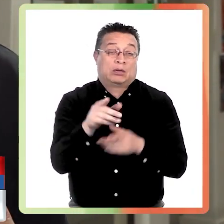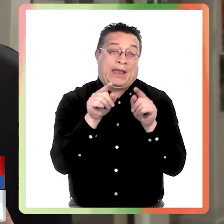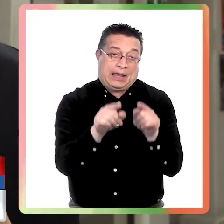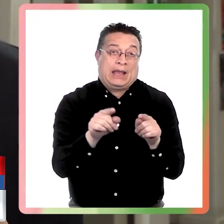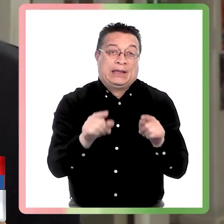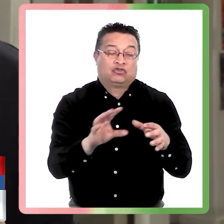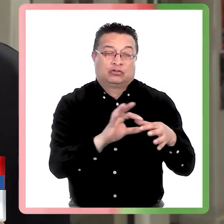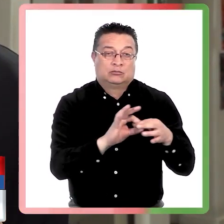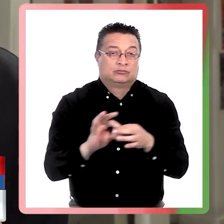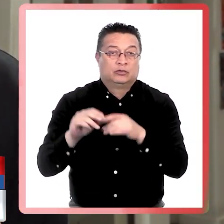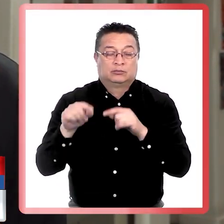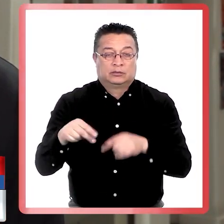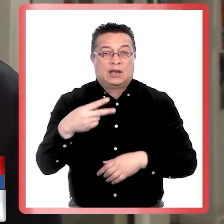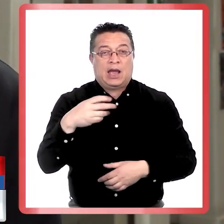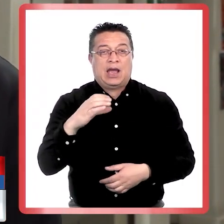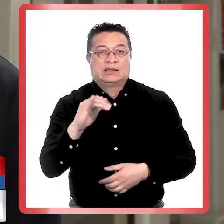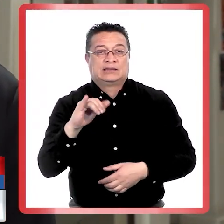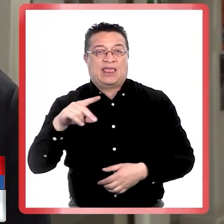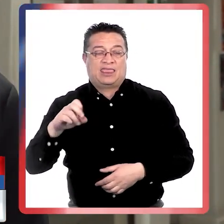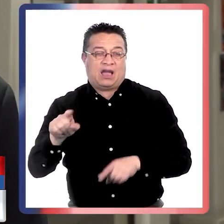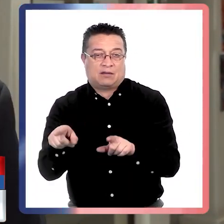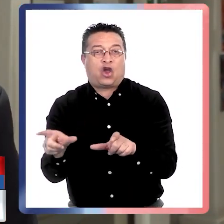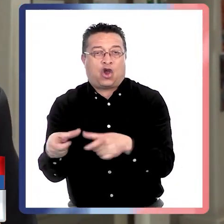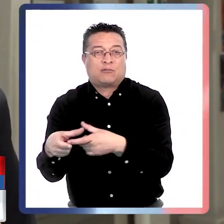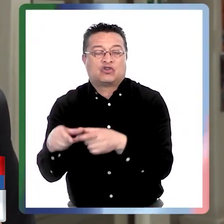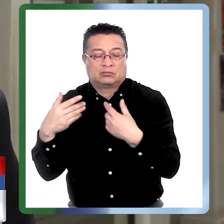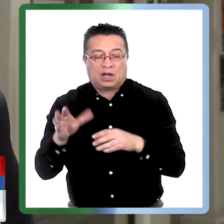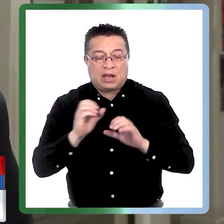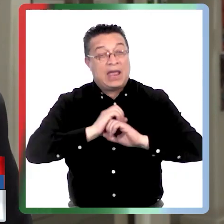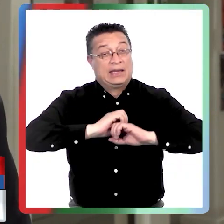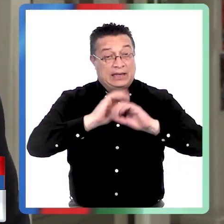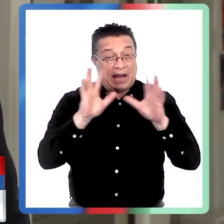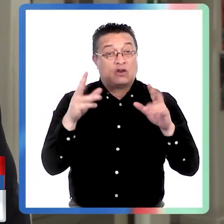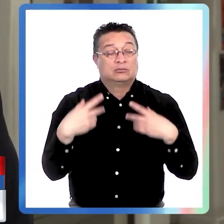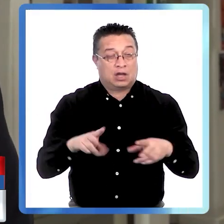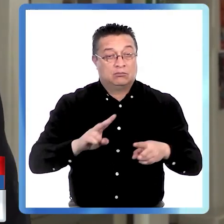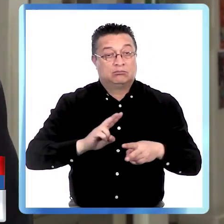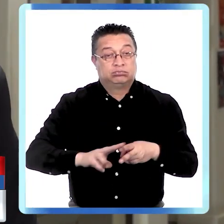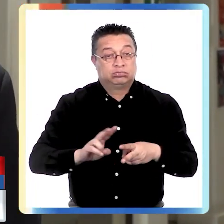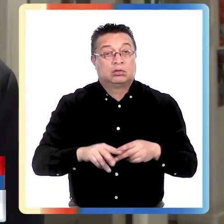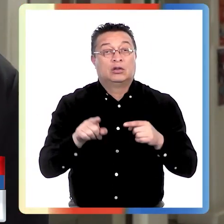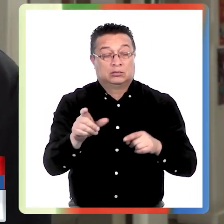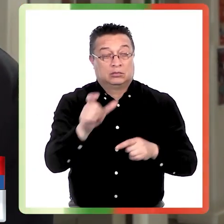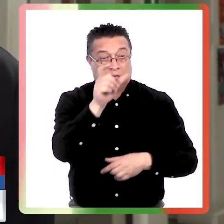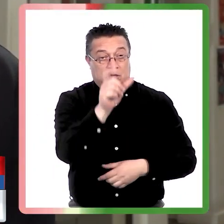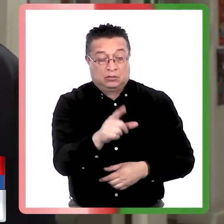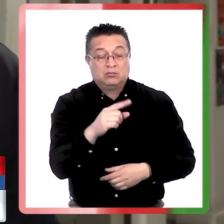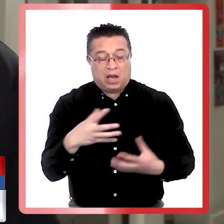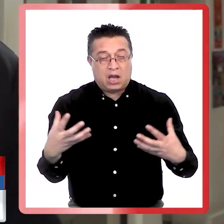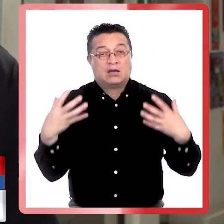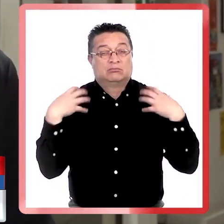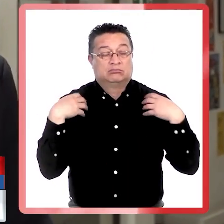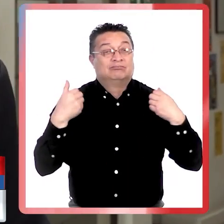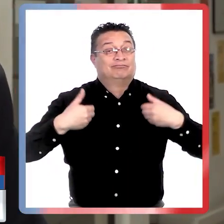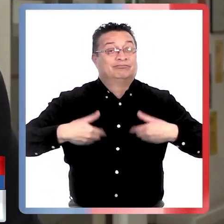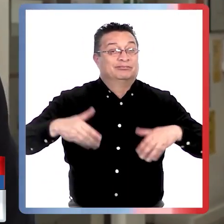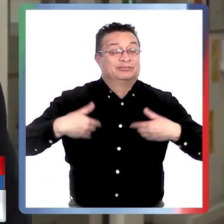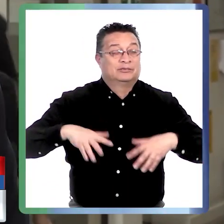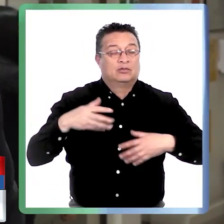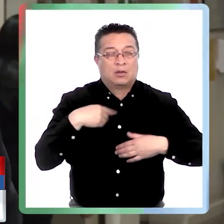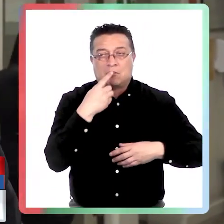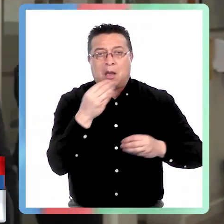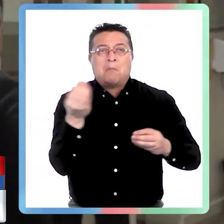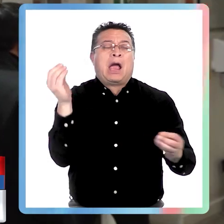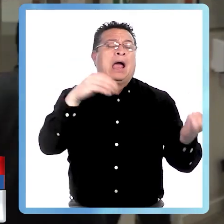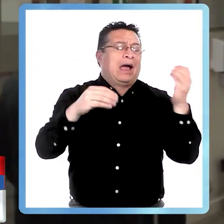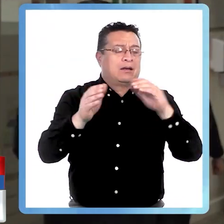ahora con la Comisión de Hacienda, que la Presidenta ha sido muy, muy clara también respecto a eso. Yo creo que ha existido una actitud responsable de los consejeros, que no